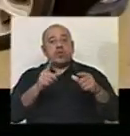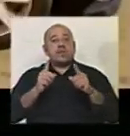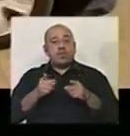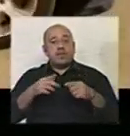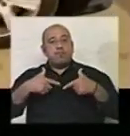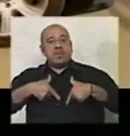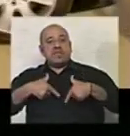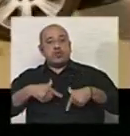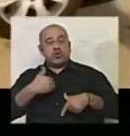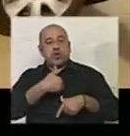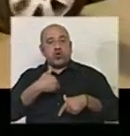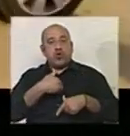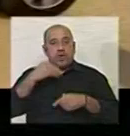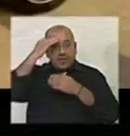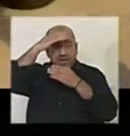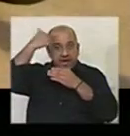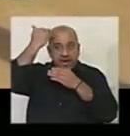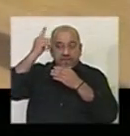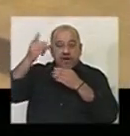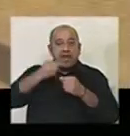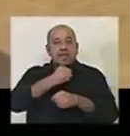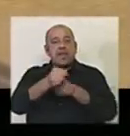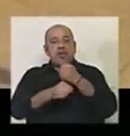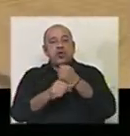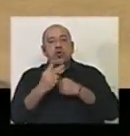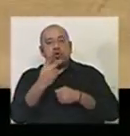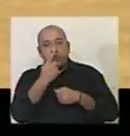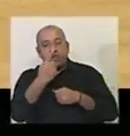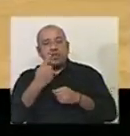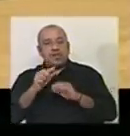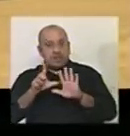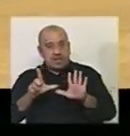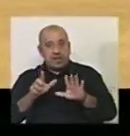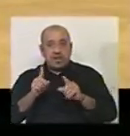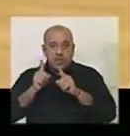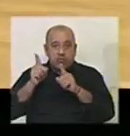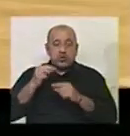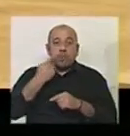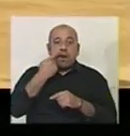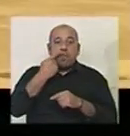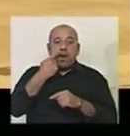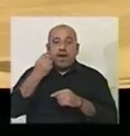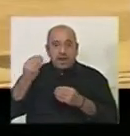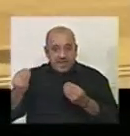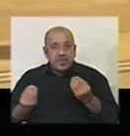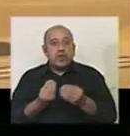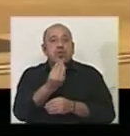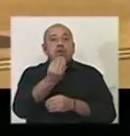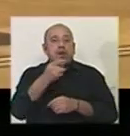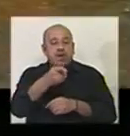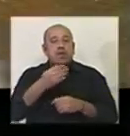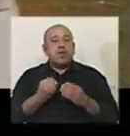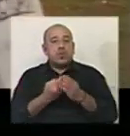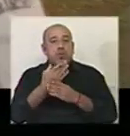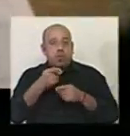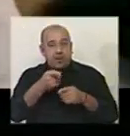Defensa de Arabia Saudita. En 2017 fue designado sucesor del trono en Riad por su padre, superando a muchos de sus tíos y otros